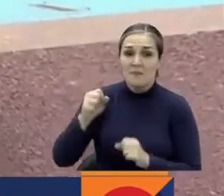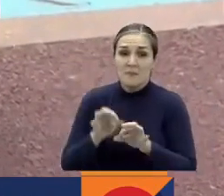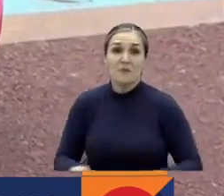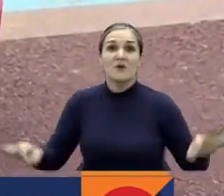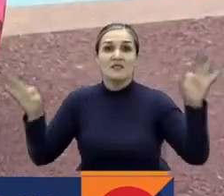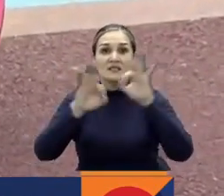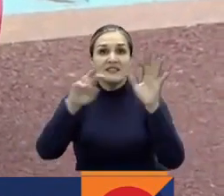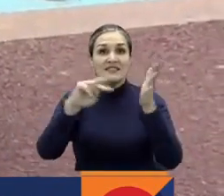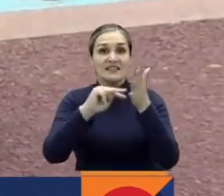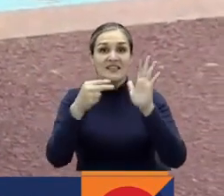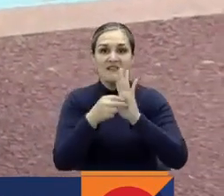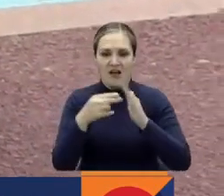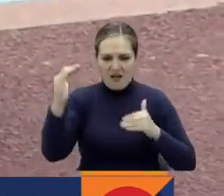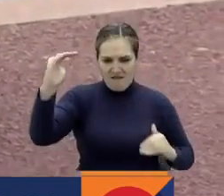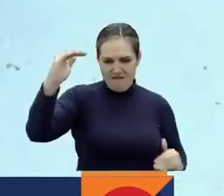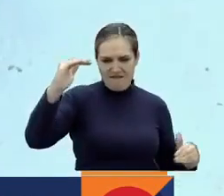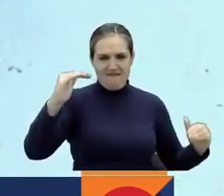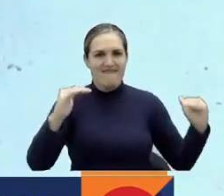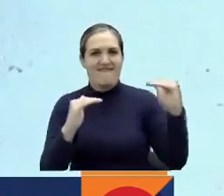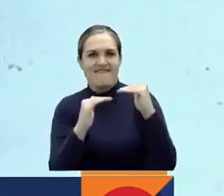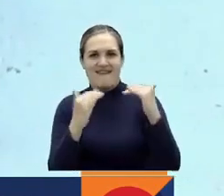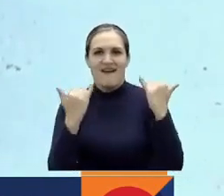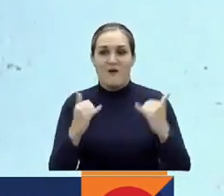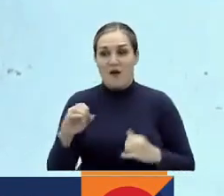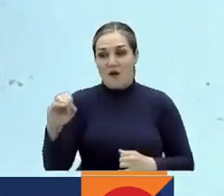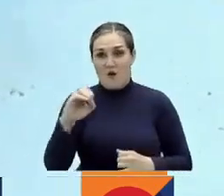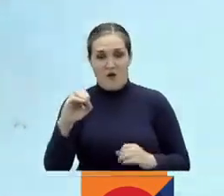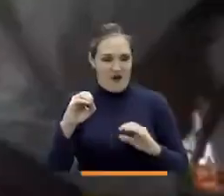de reducción de brechas entre hombres y mujeres.